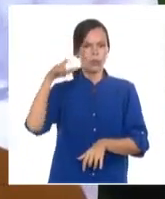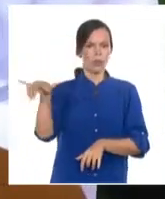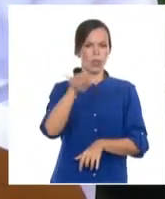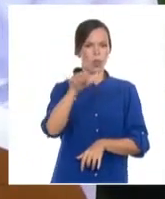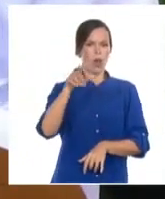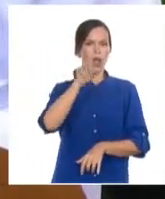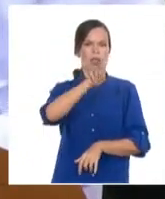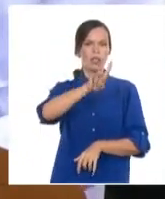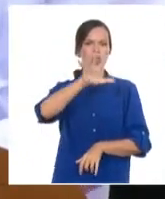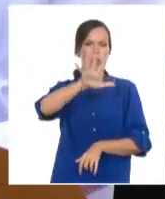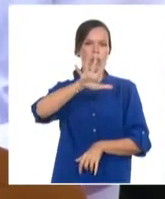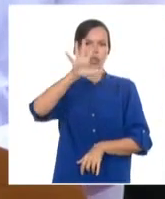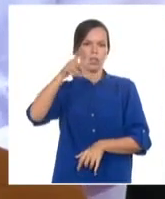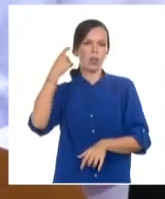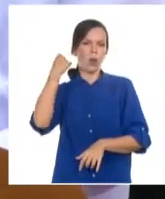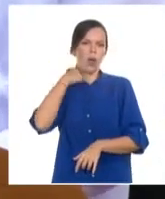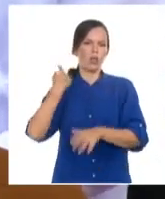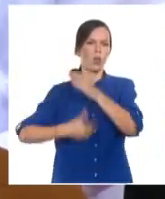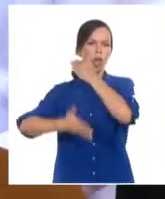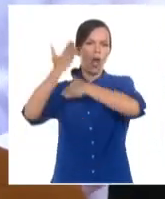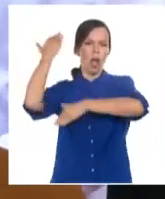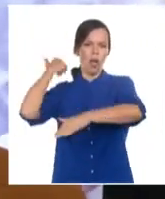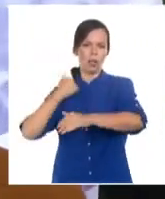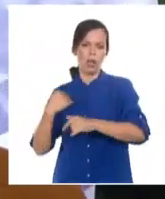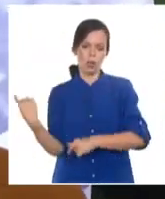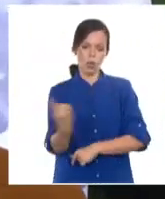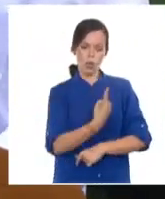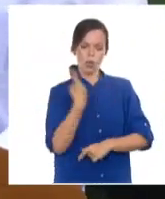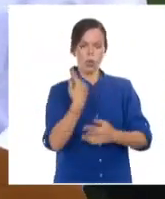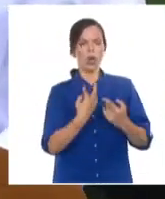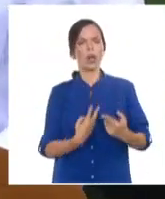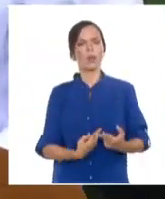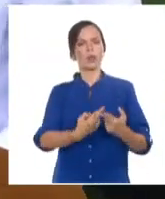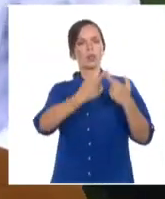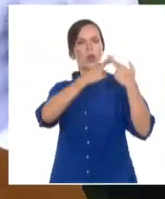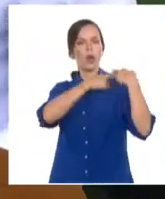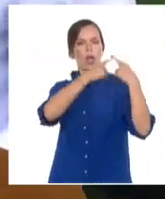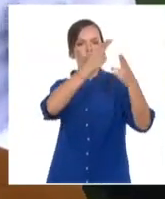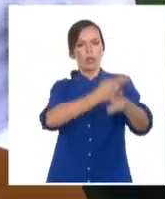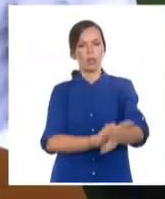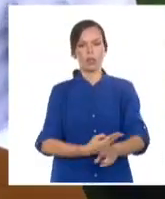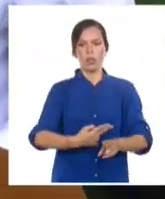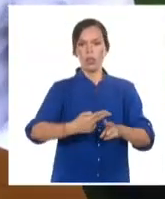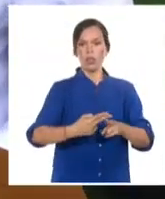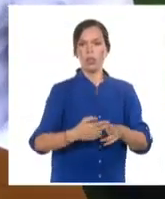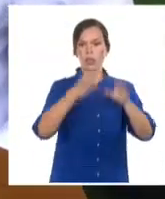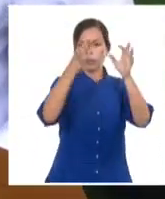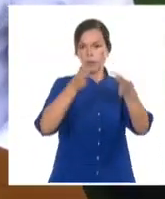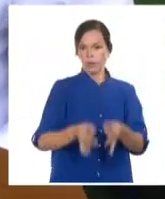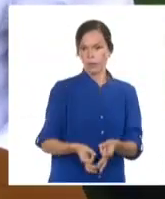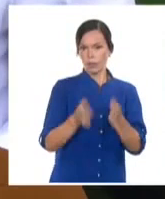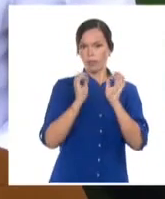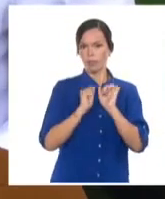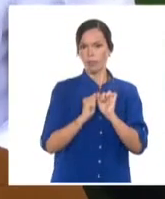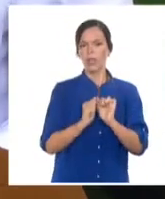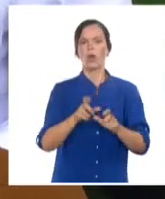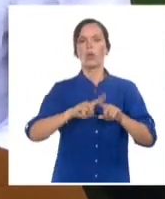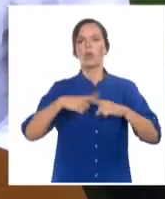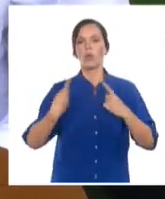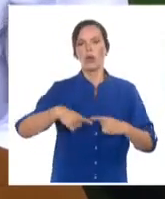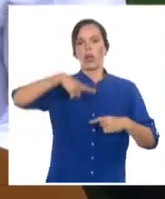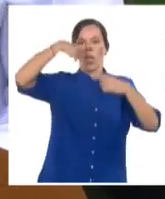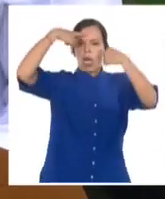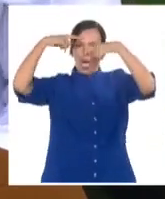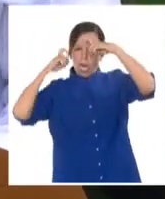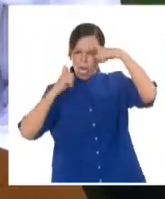años tenemos la enorme responsabilidad histórica de continuar la obra que tanta sangre sudor y sacrificio ha